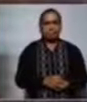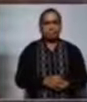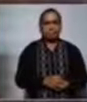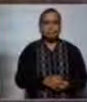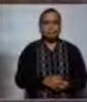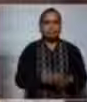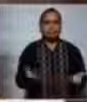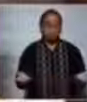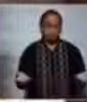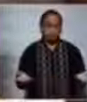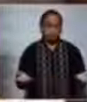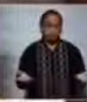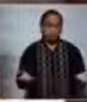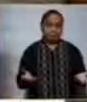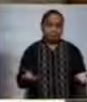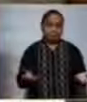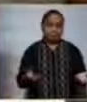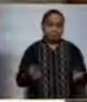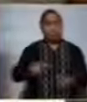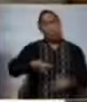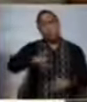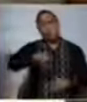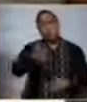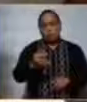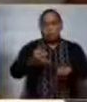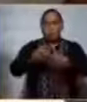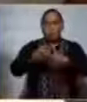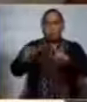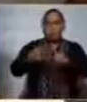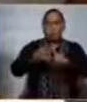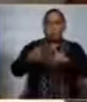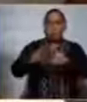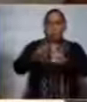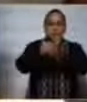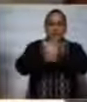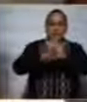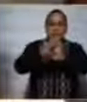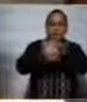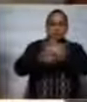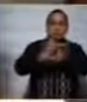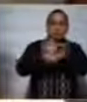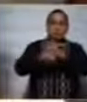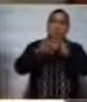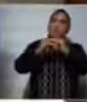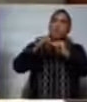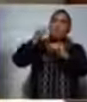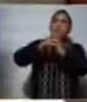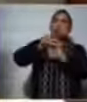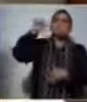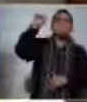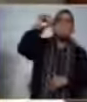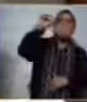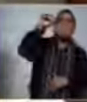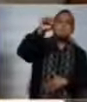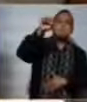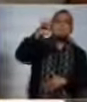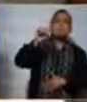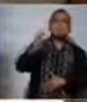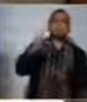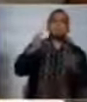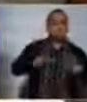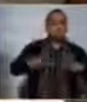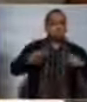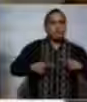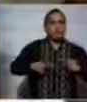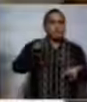Y luego todavía va a la otra Va a la puertita, otra yo el video puerta, que así es. tengo, una puerta que está allá arriba, también les llama y había gente